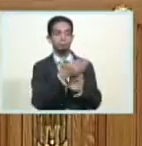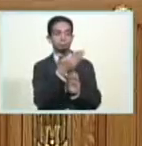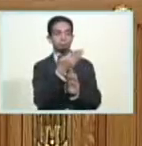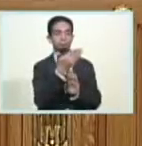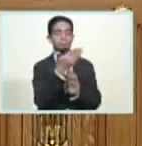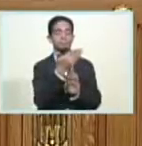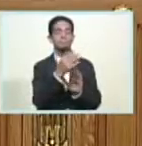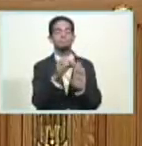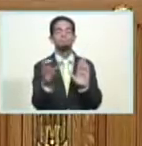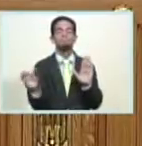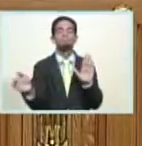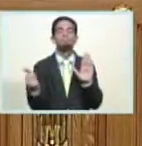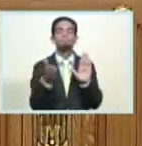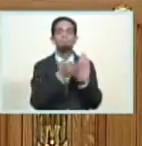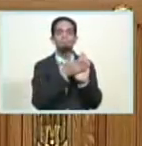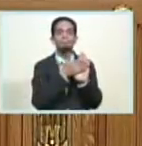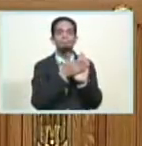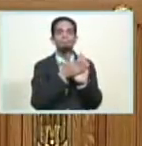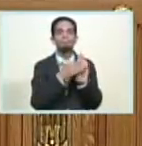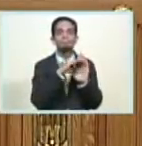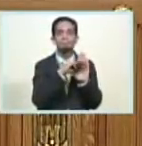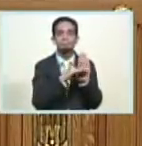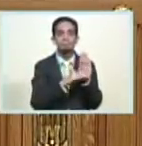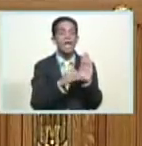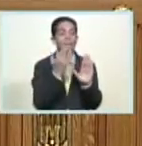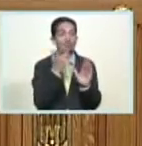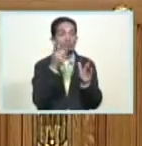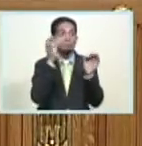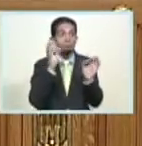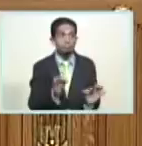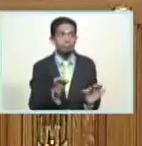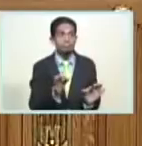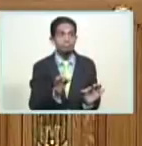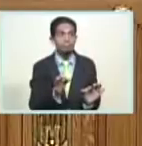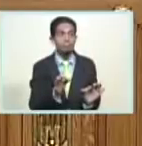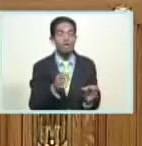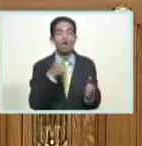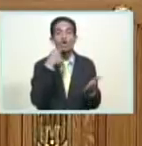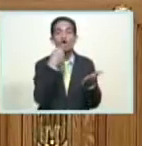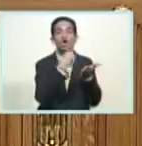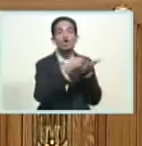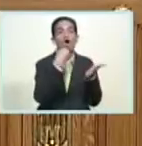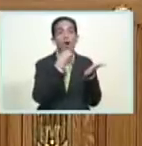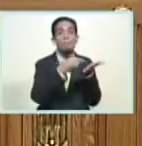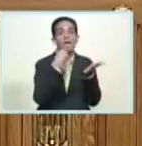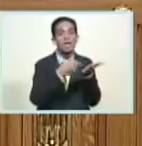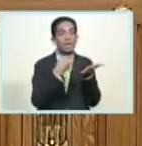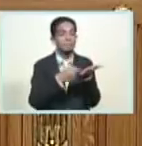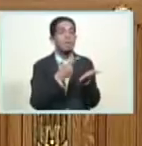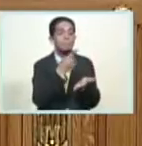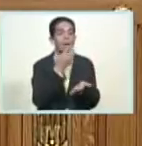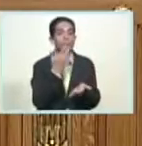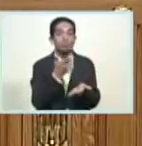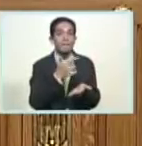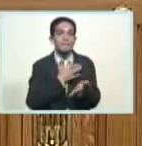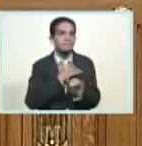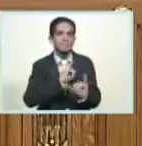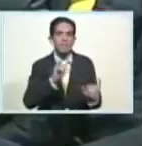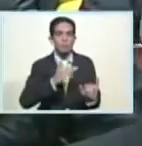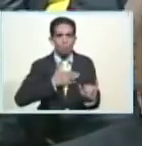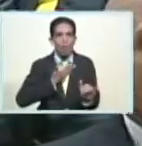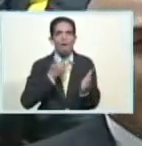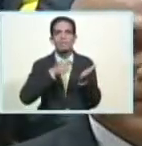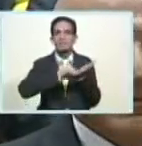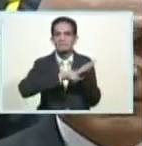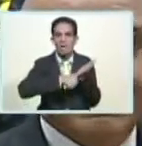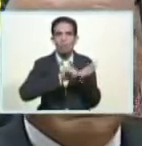nombres y la cédula de todos ustedes. A partir de ahí ya quedan indultados y ustedes hacen con su vida lo que quieran.